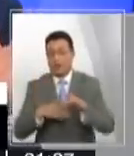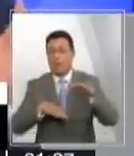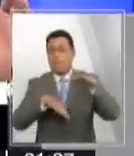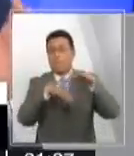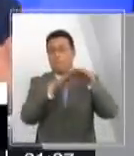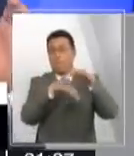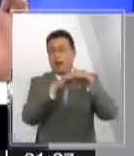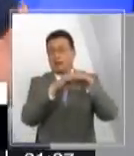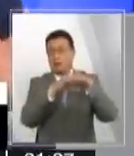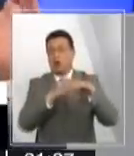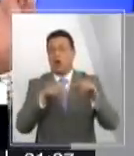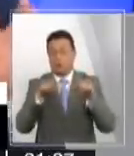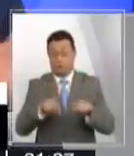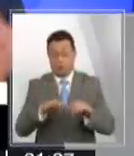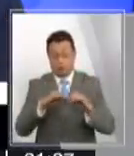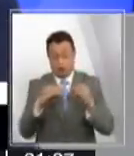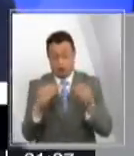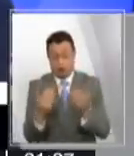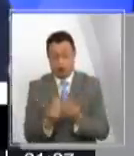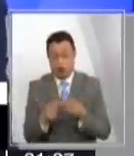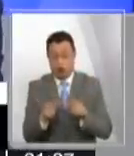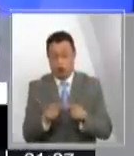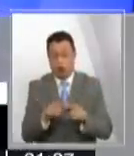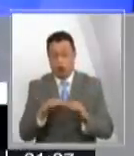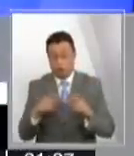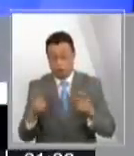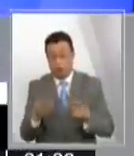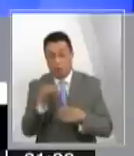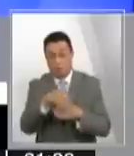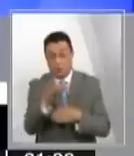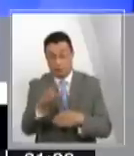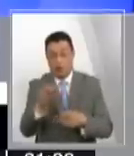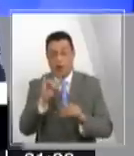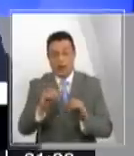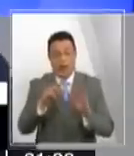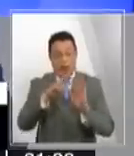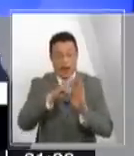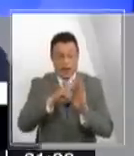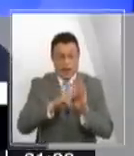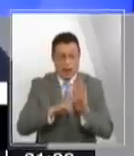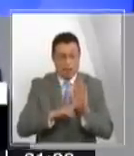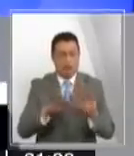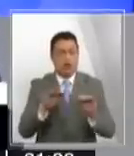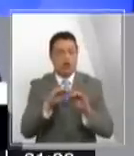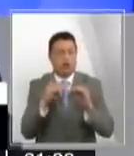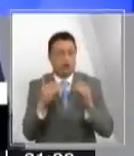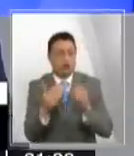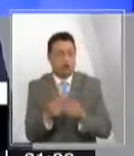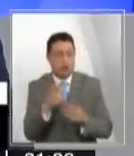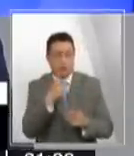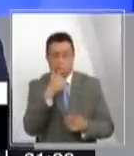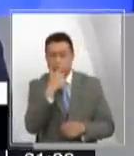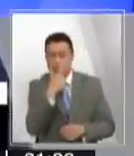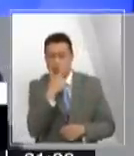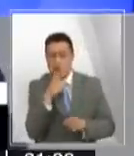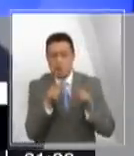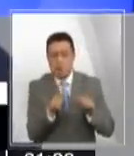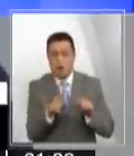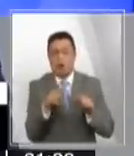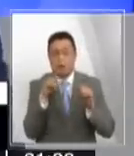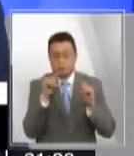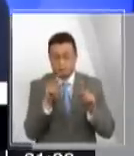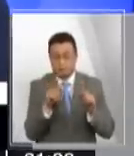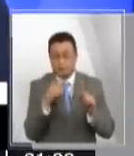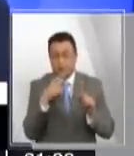para que este padrón electoral y el conjunto de reglas que han estado bajo cuestionamiento en estos días sean